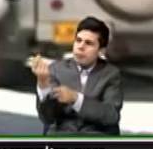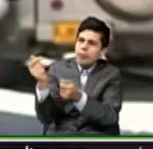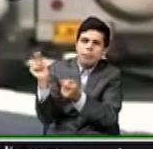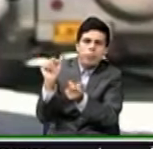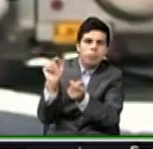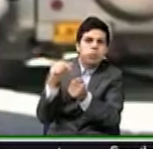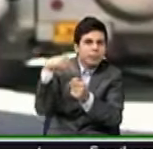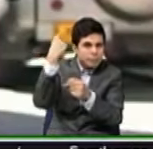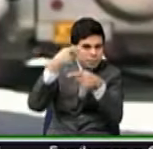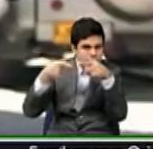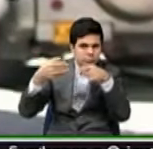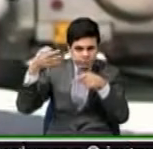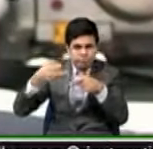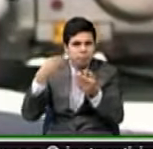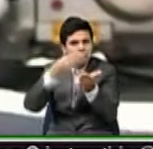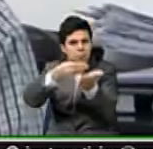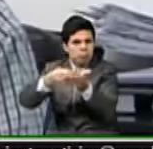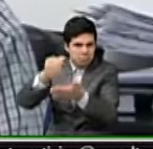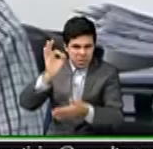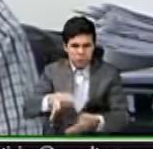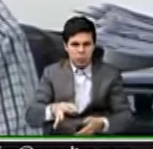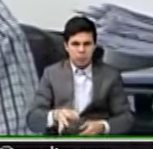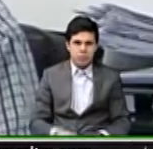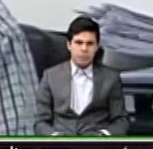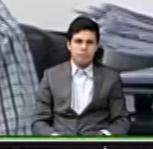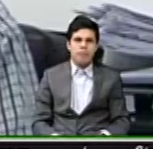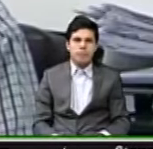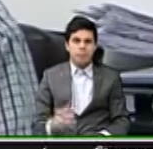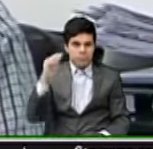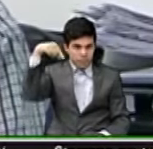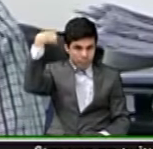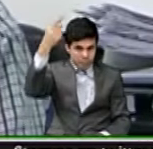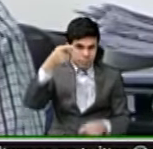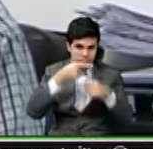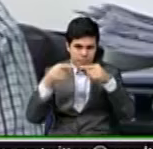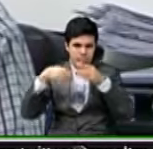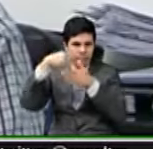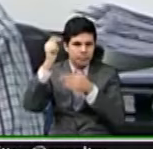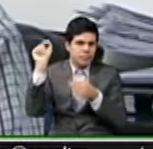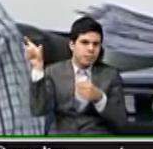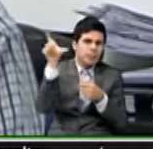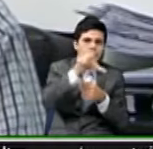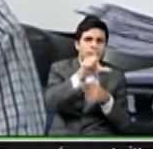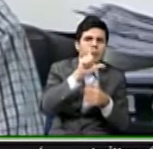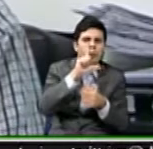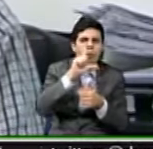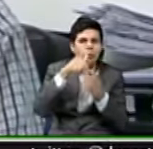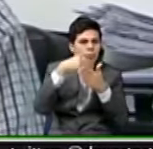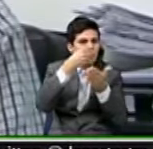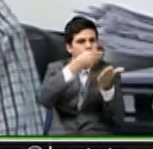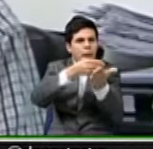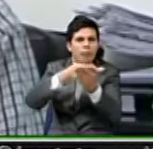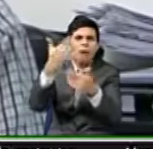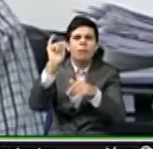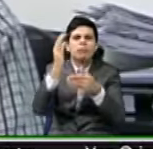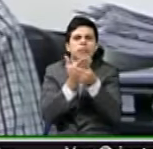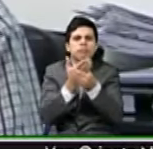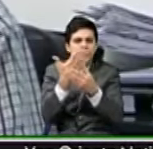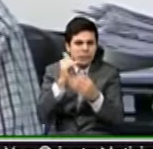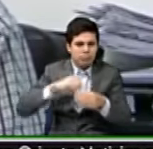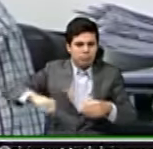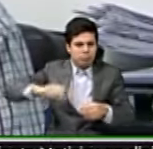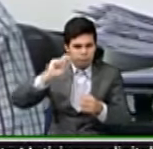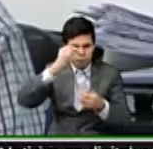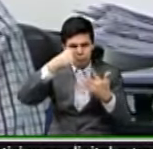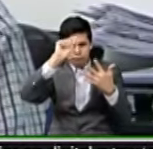próxima semana ya está confirmado los pagos la próxima semana se inicia el pago del mes de julio a los que ya tienen el derecho al